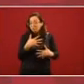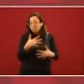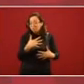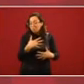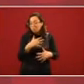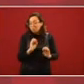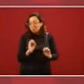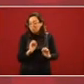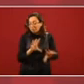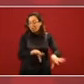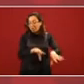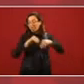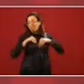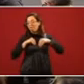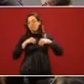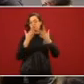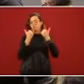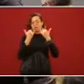no es así.